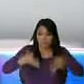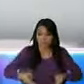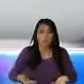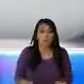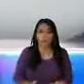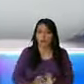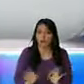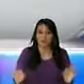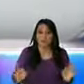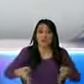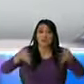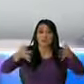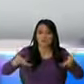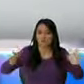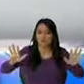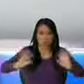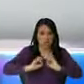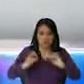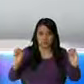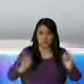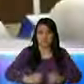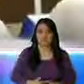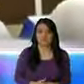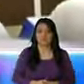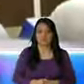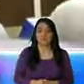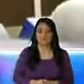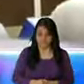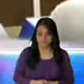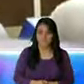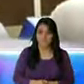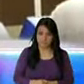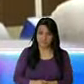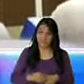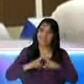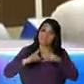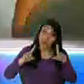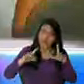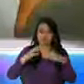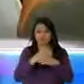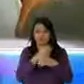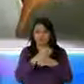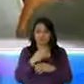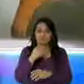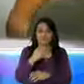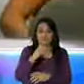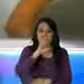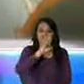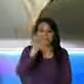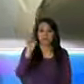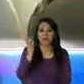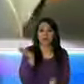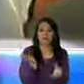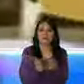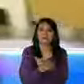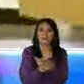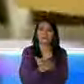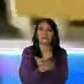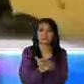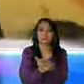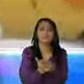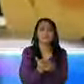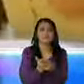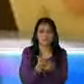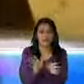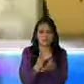oficiales de denuncias oficiales respecto a este tipo de hallazgos. En cuanto a cifras, mencionó que 700 actas electorales han sido